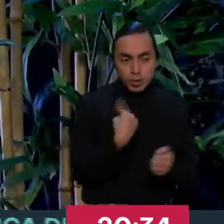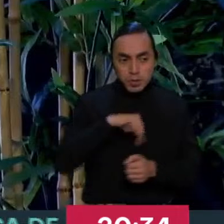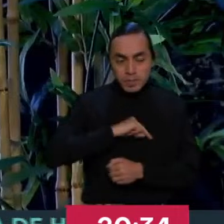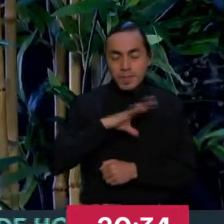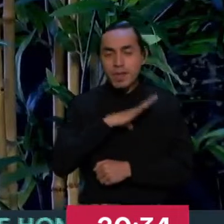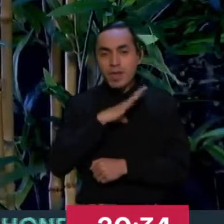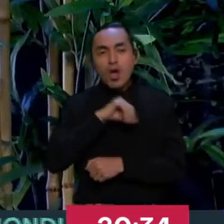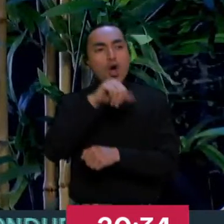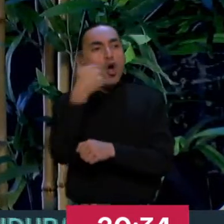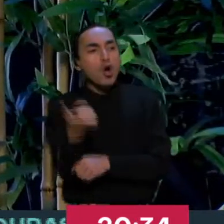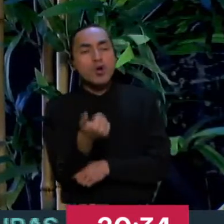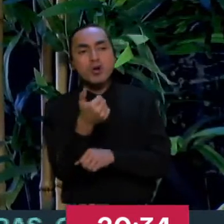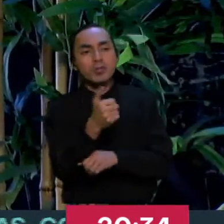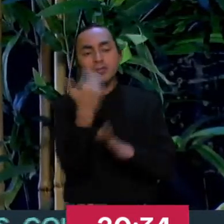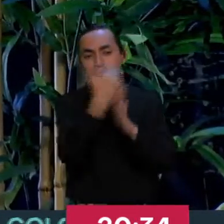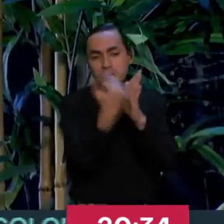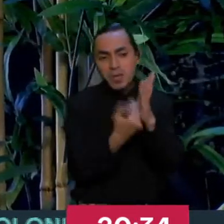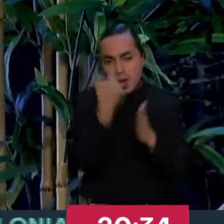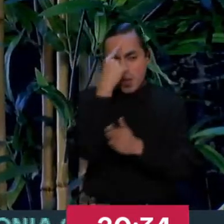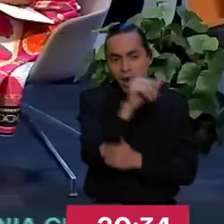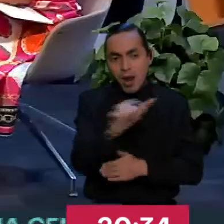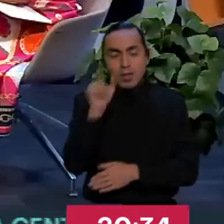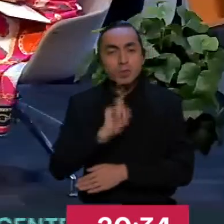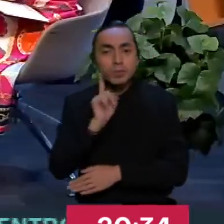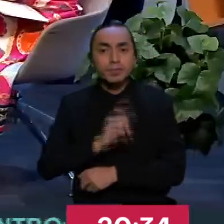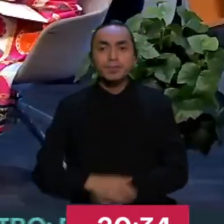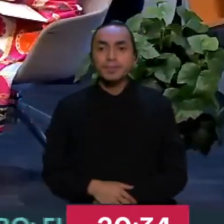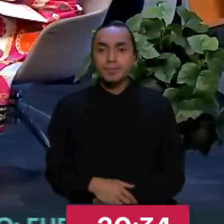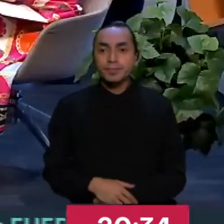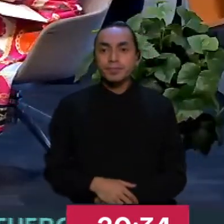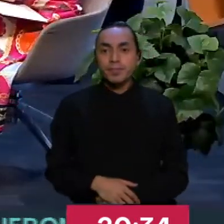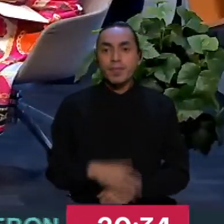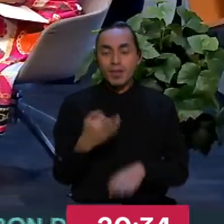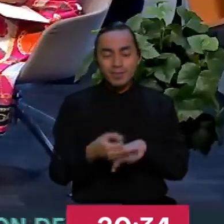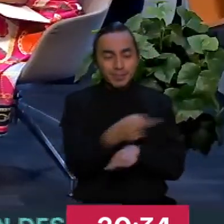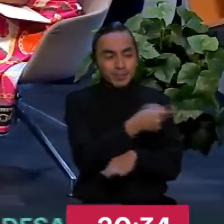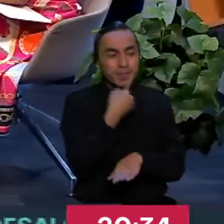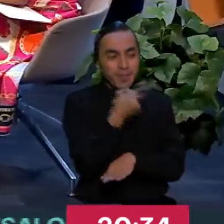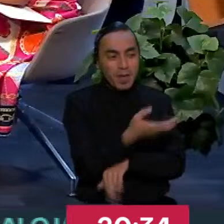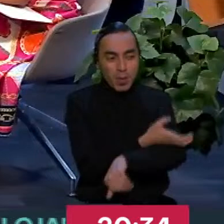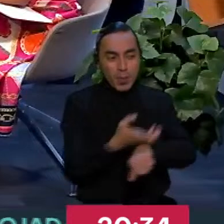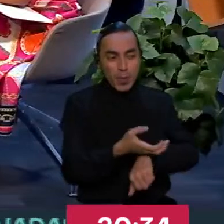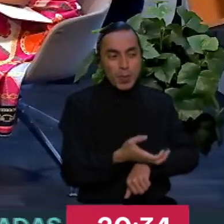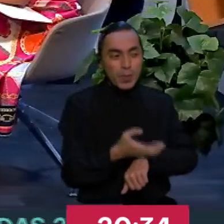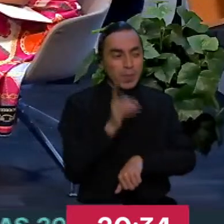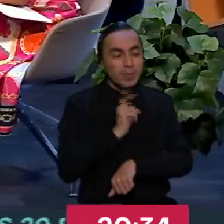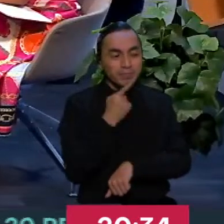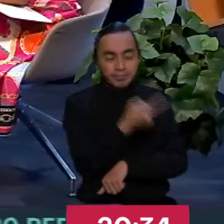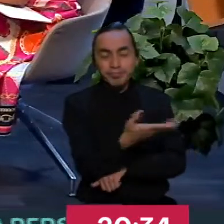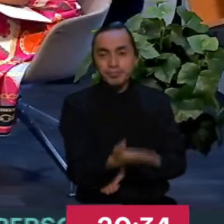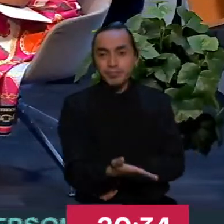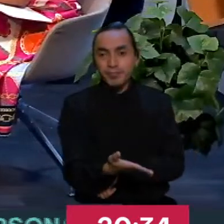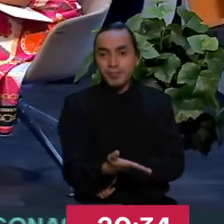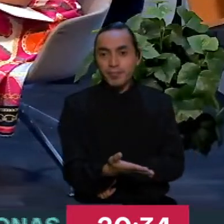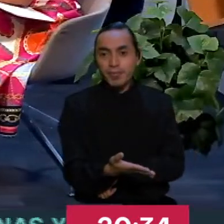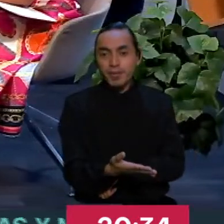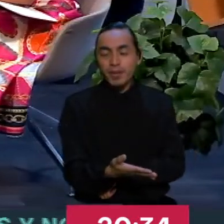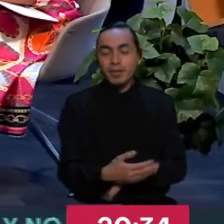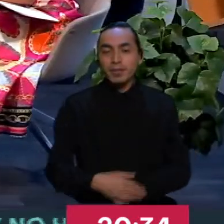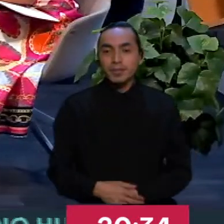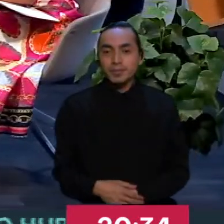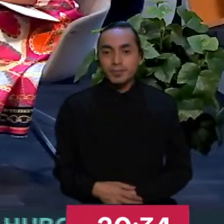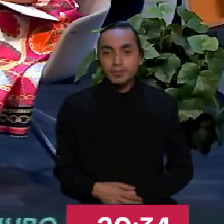medidas afirmativas existen para las mujeres? Bueno, yo abonando un poco a lo que mencionaba, que no me gustaría dejarlo